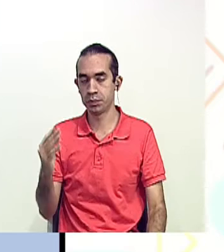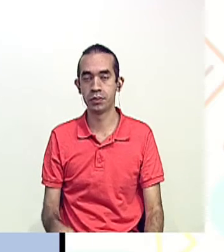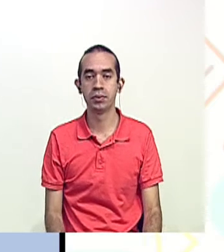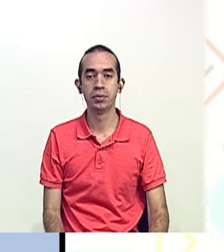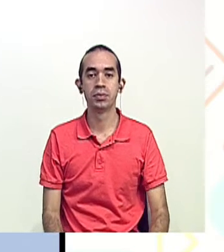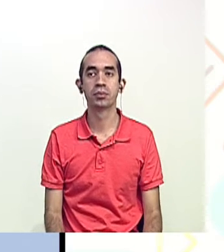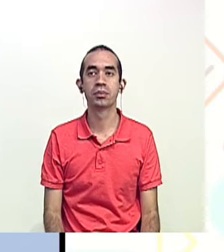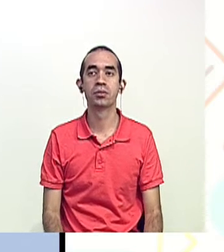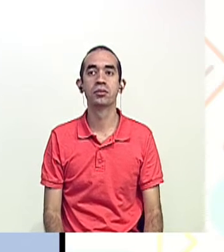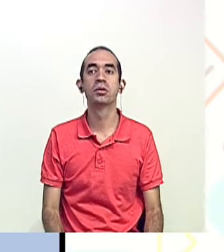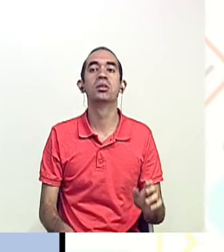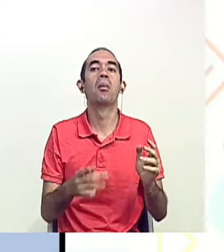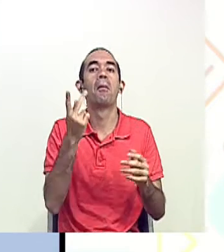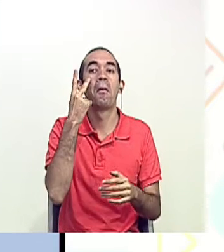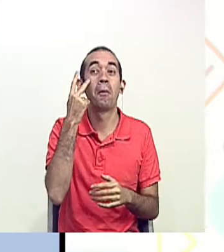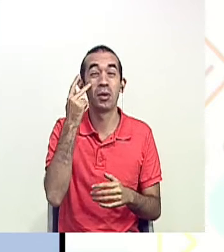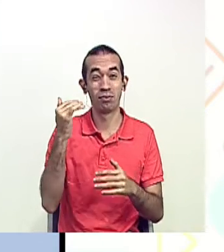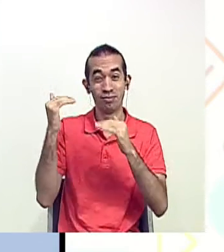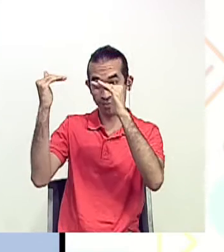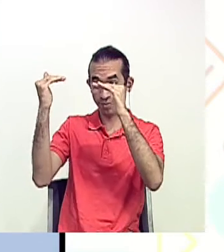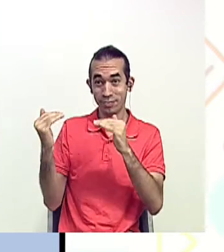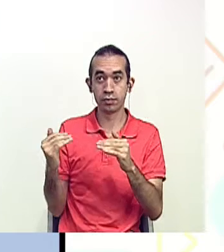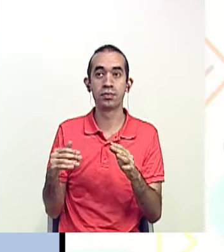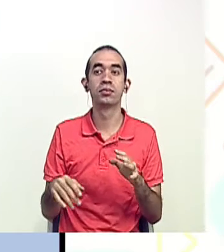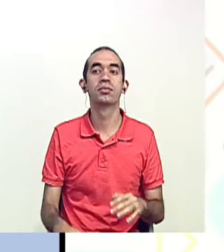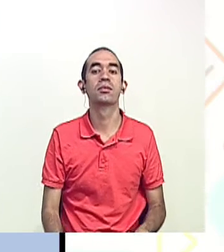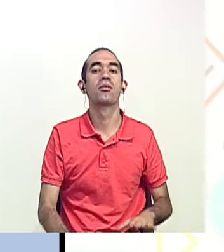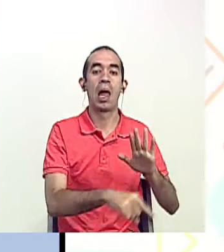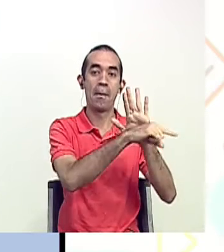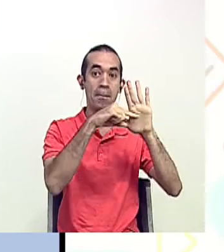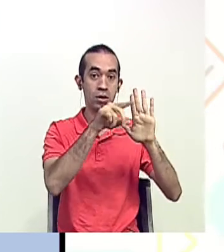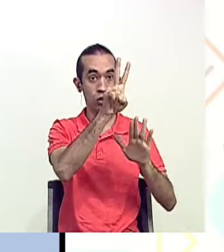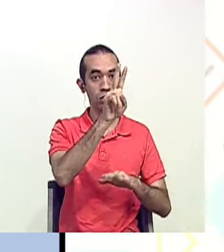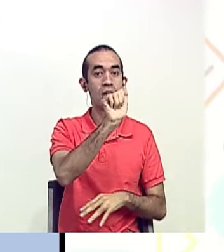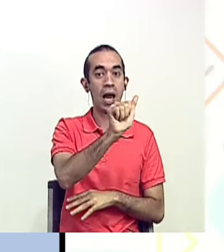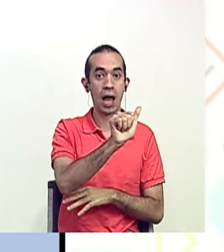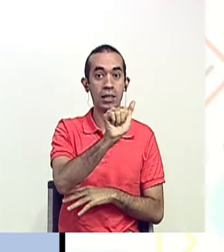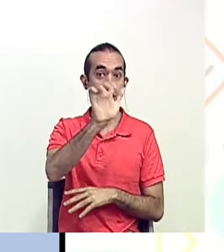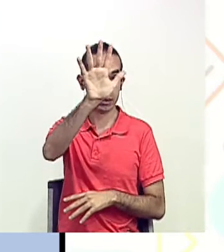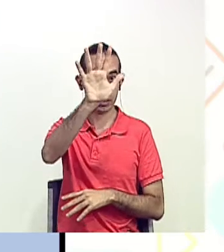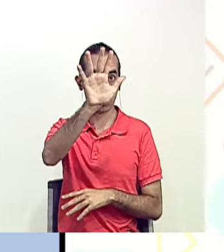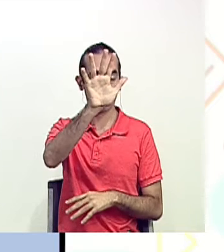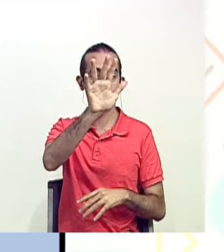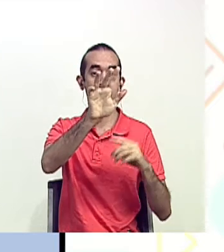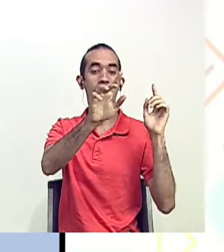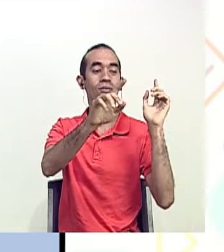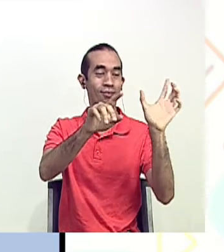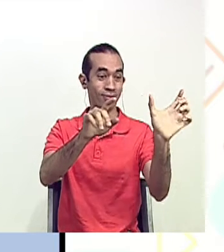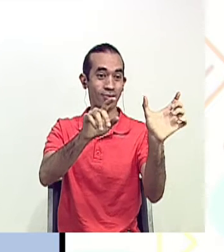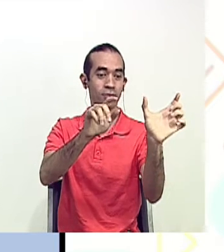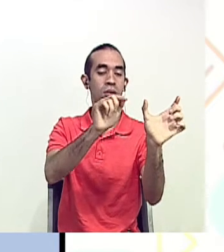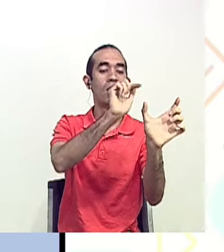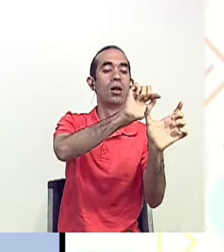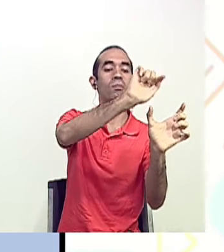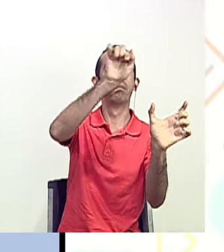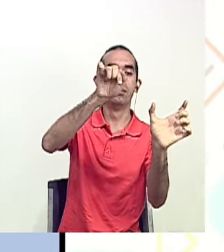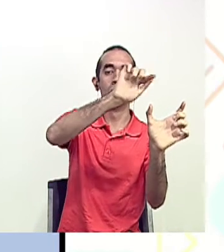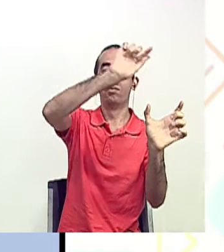Entonces, podemos ver cómo menos 2a5 multiplicó a cada término del